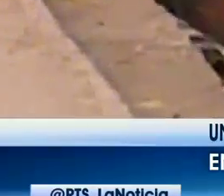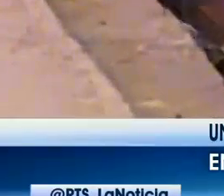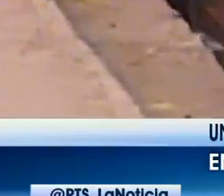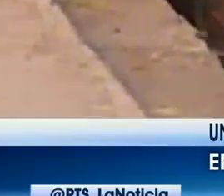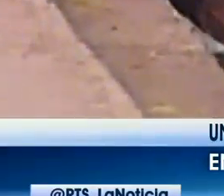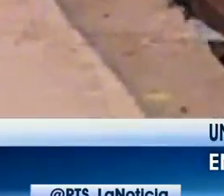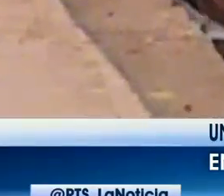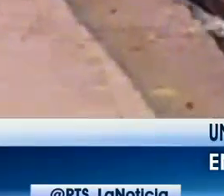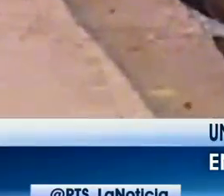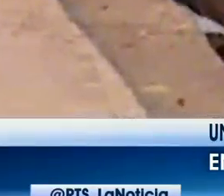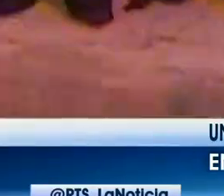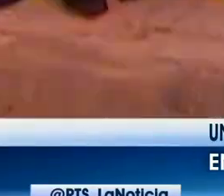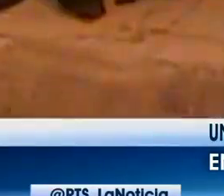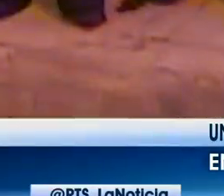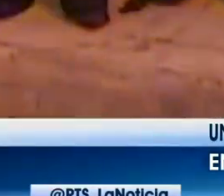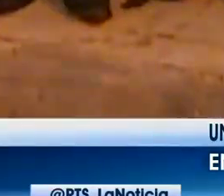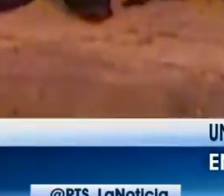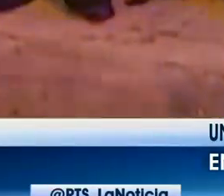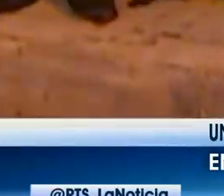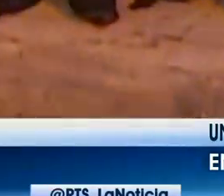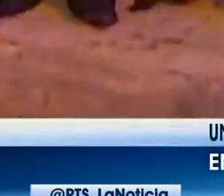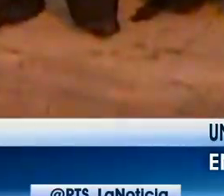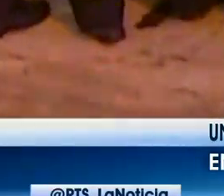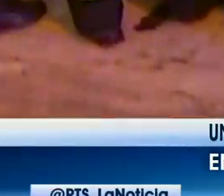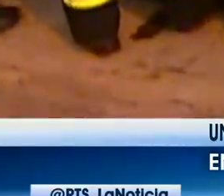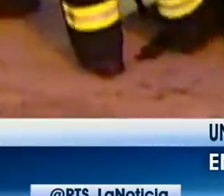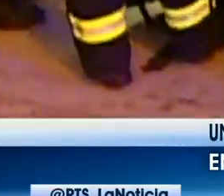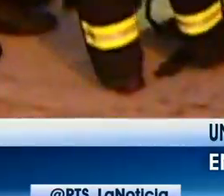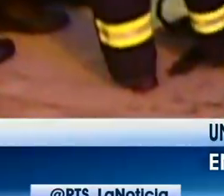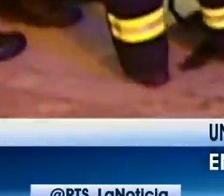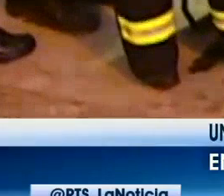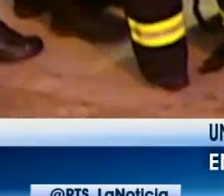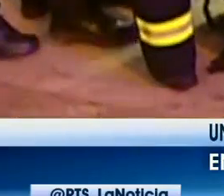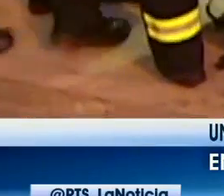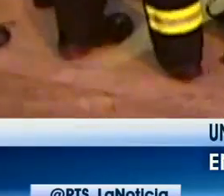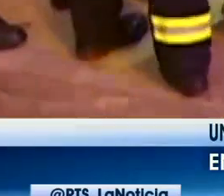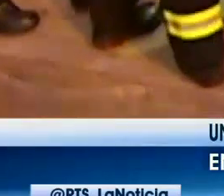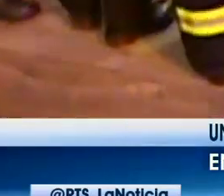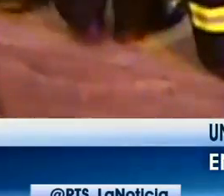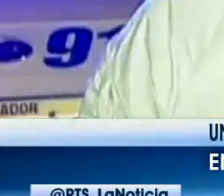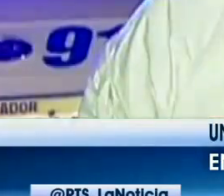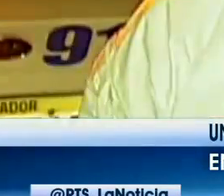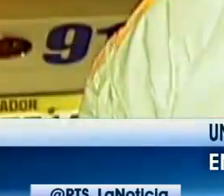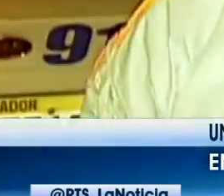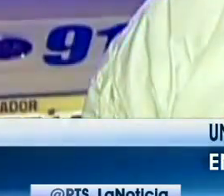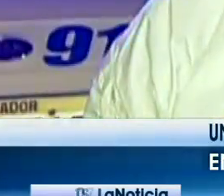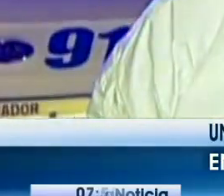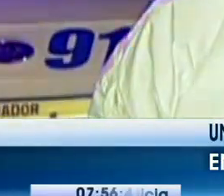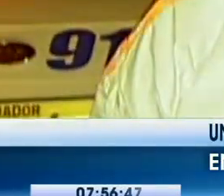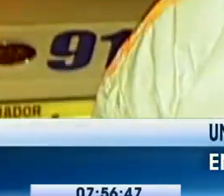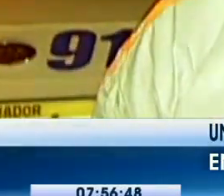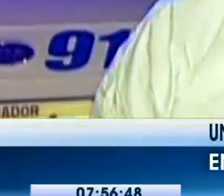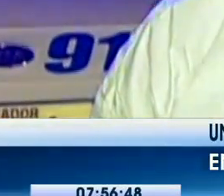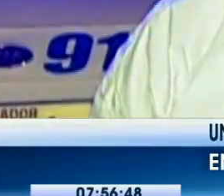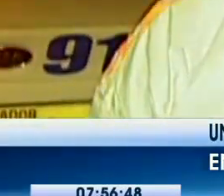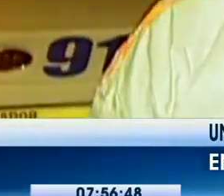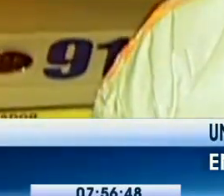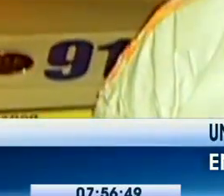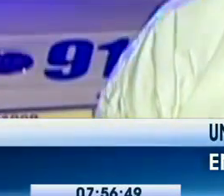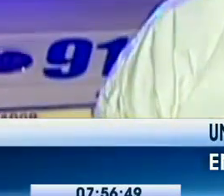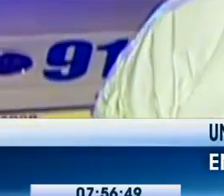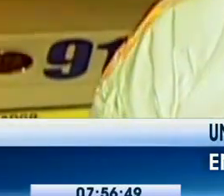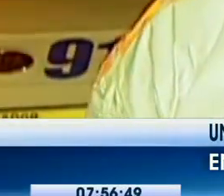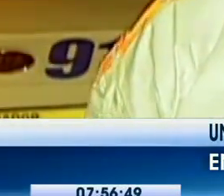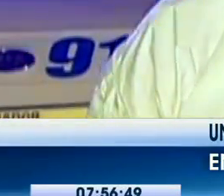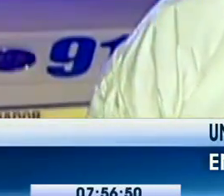criminalística, lograron rescatar el cuerpo en una rejilla a la altura de la avenida Interoceánica. En este momento, la unidad de criminalística